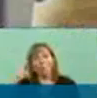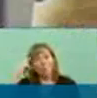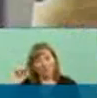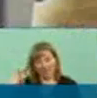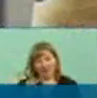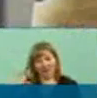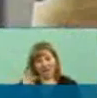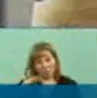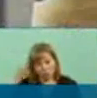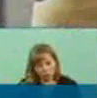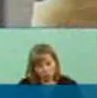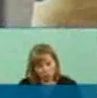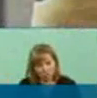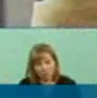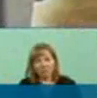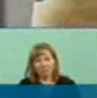9 años,